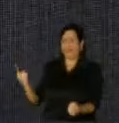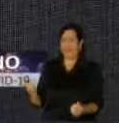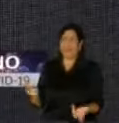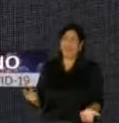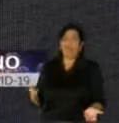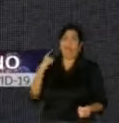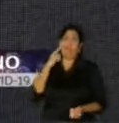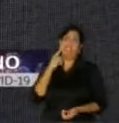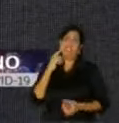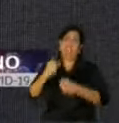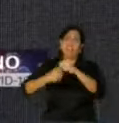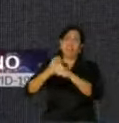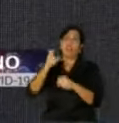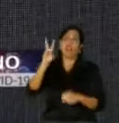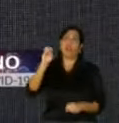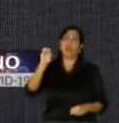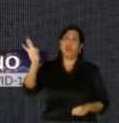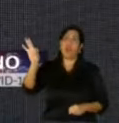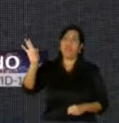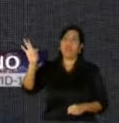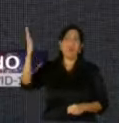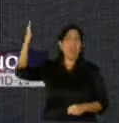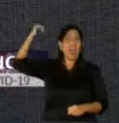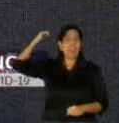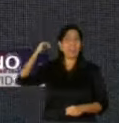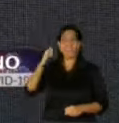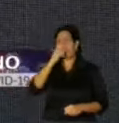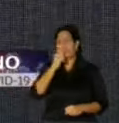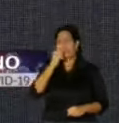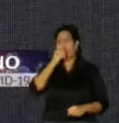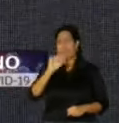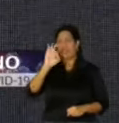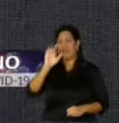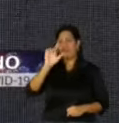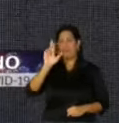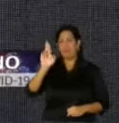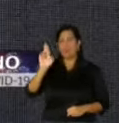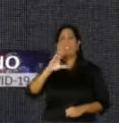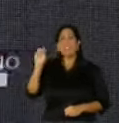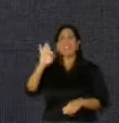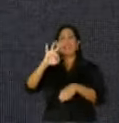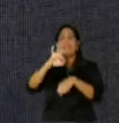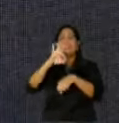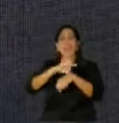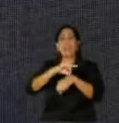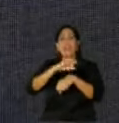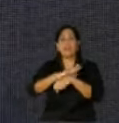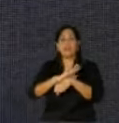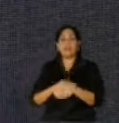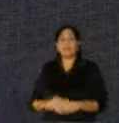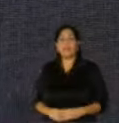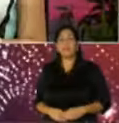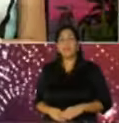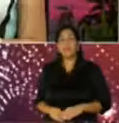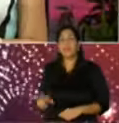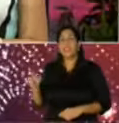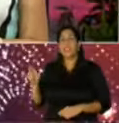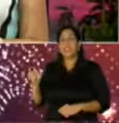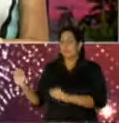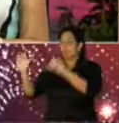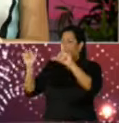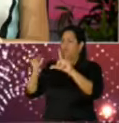posiblemente 2009-2010, cuando teníamos la situación de influenza y dengue. El argumento no es la plataforma, el argumento siempre ha sido la